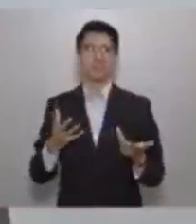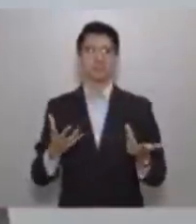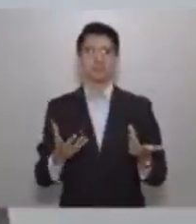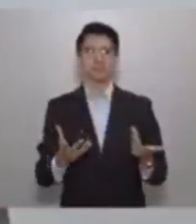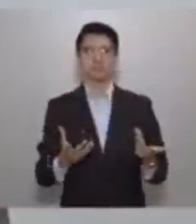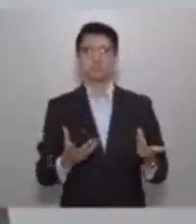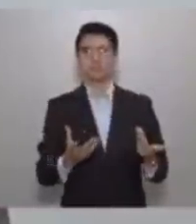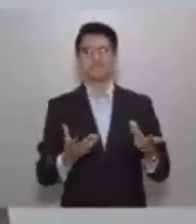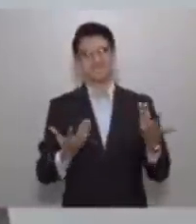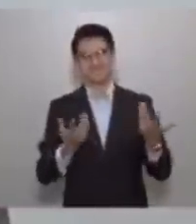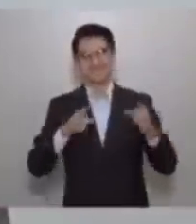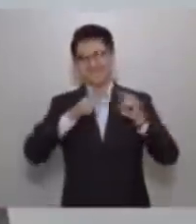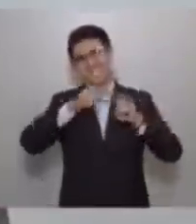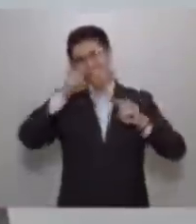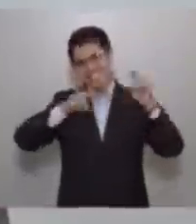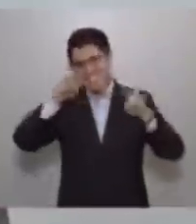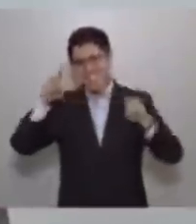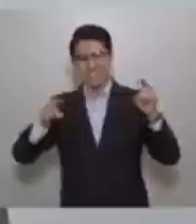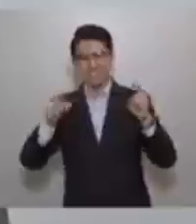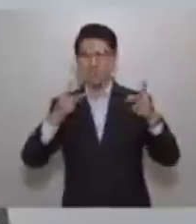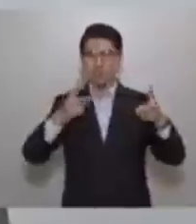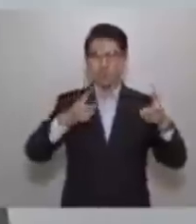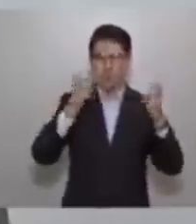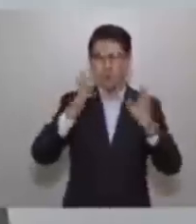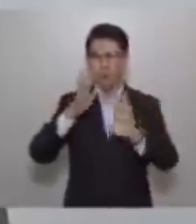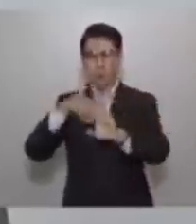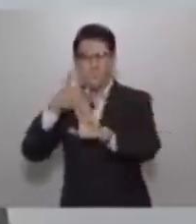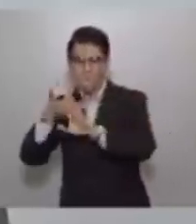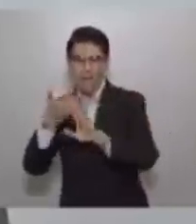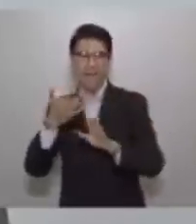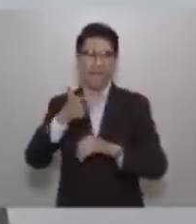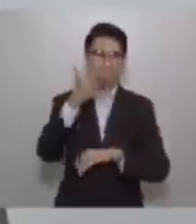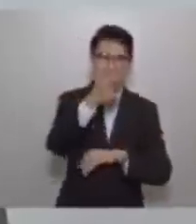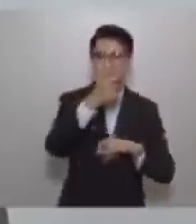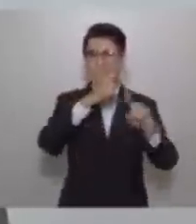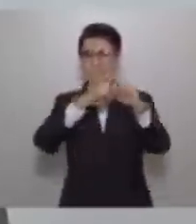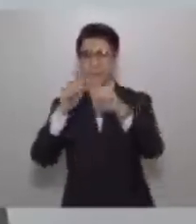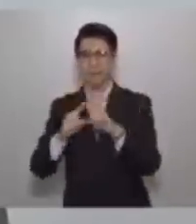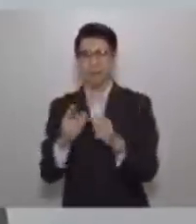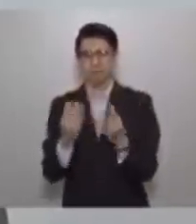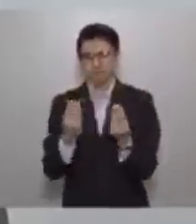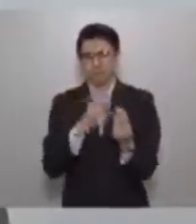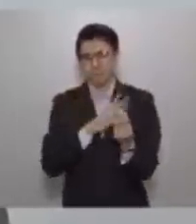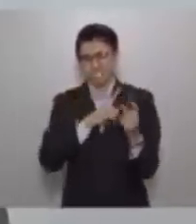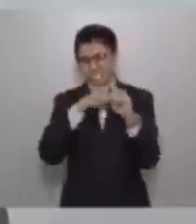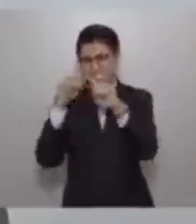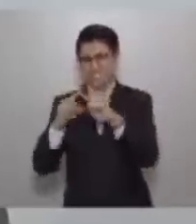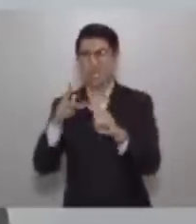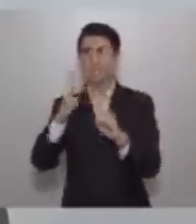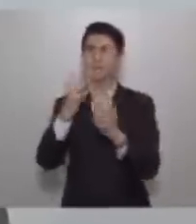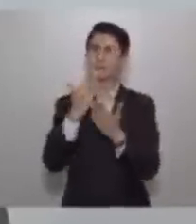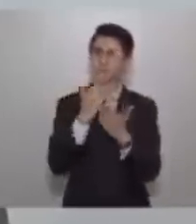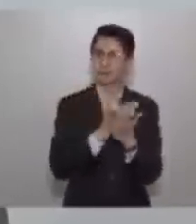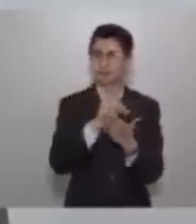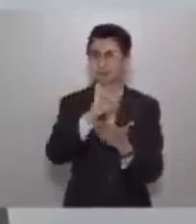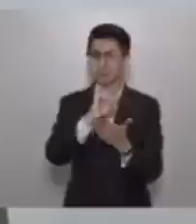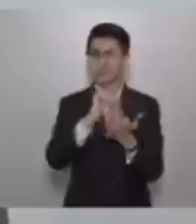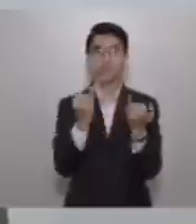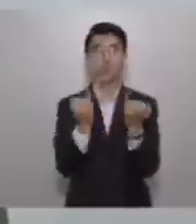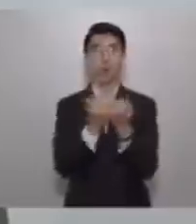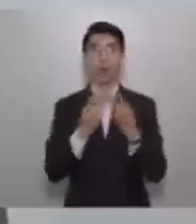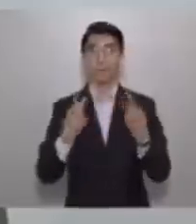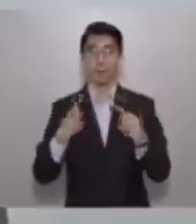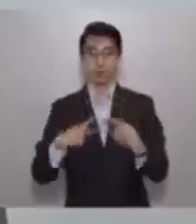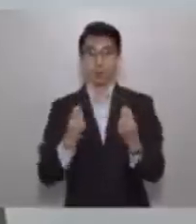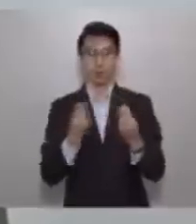O sea, podemos, como lo dije hace rato, tener muchos resultados mejores que el año pasado, más decomisos, más detenidos, pero mientras sigamos teniendo